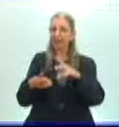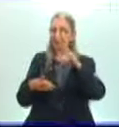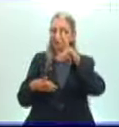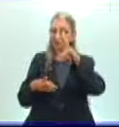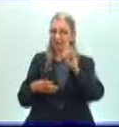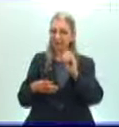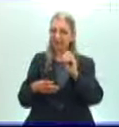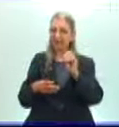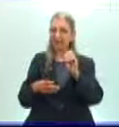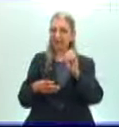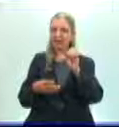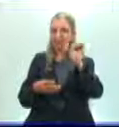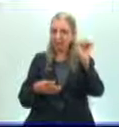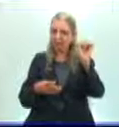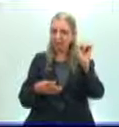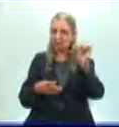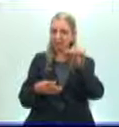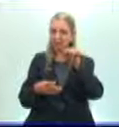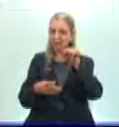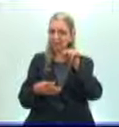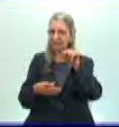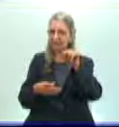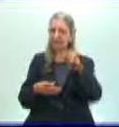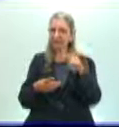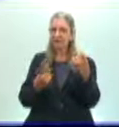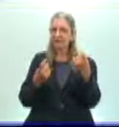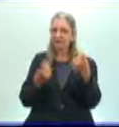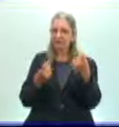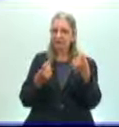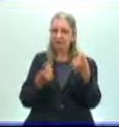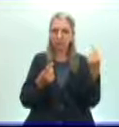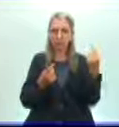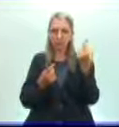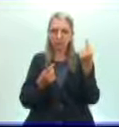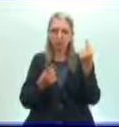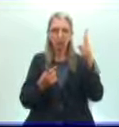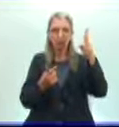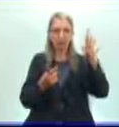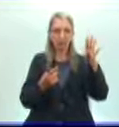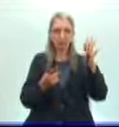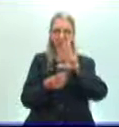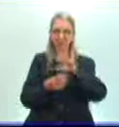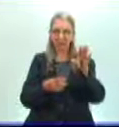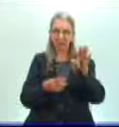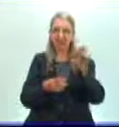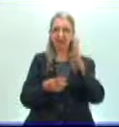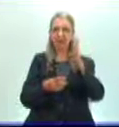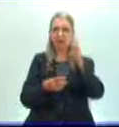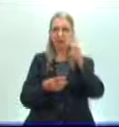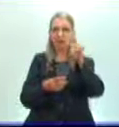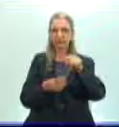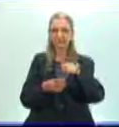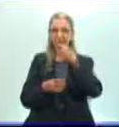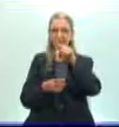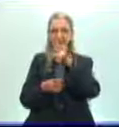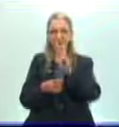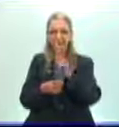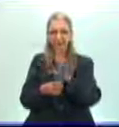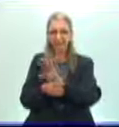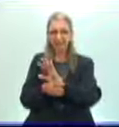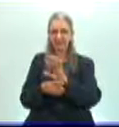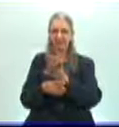de BC. Nótenlo en la figura, solo nos queda determinar la longitud de BC. Y bueno, teniendo los datos que